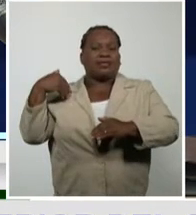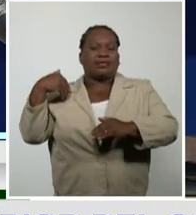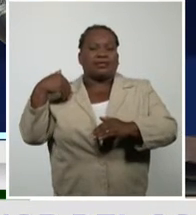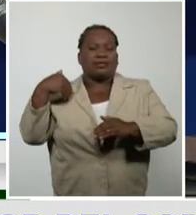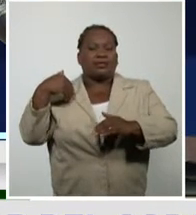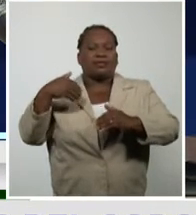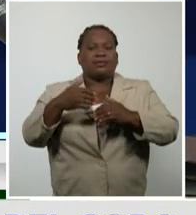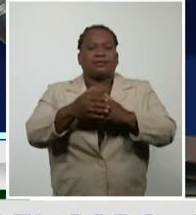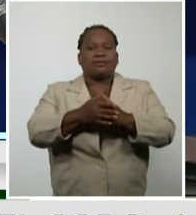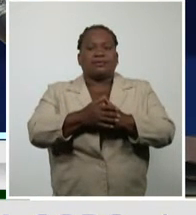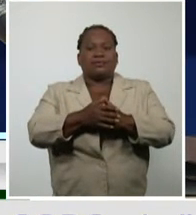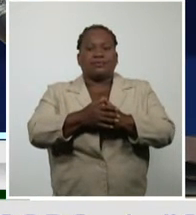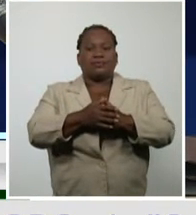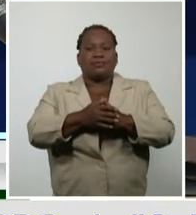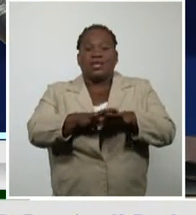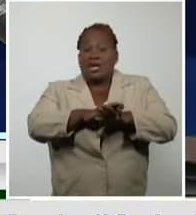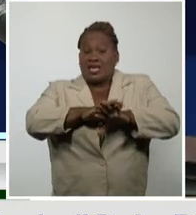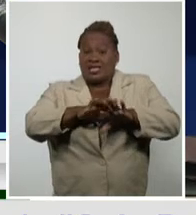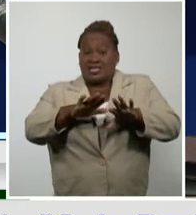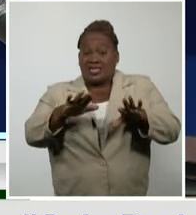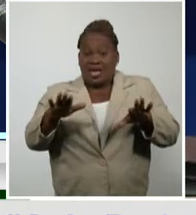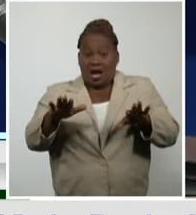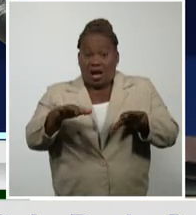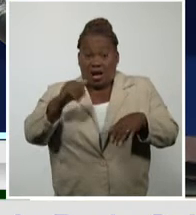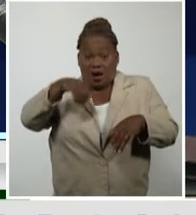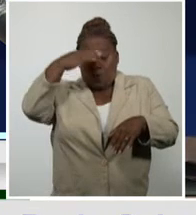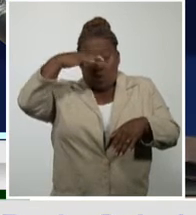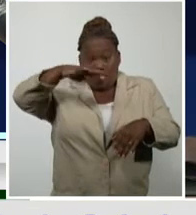anteriormente, y ya en la epidemia de Cuba,